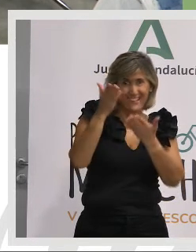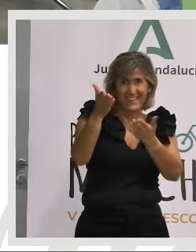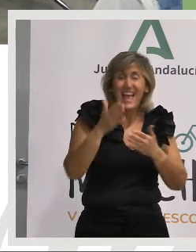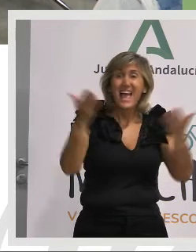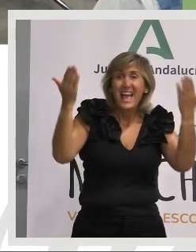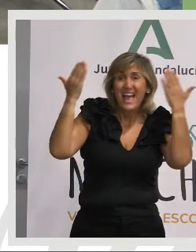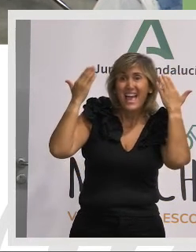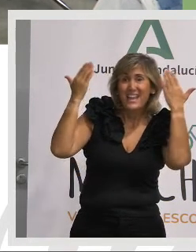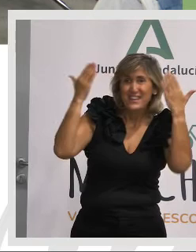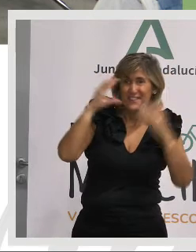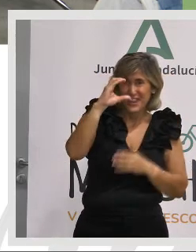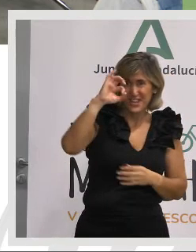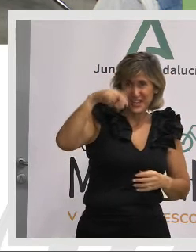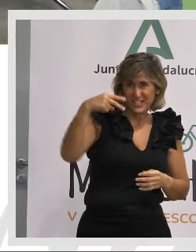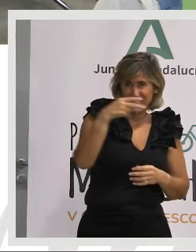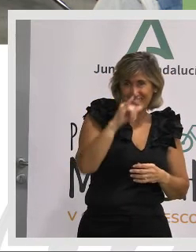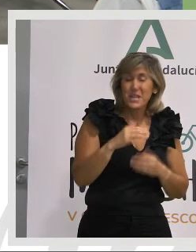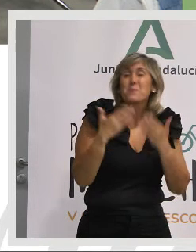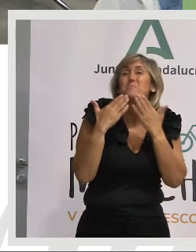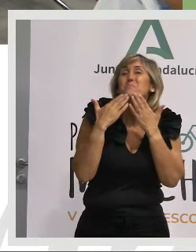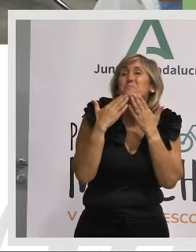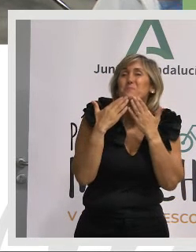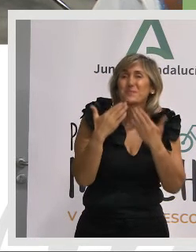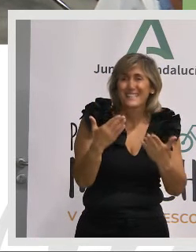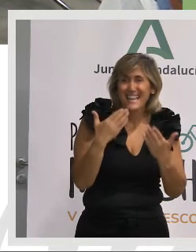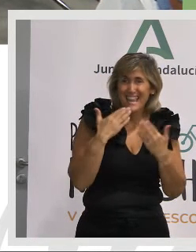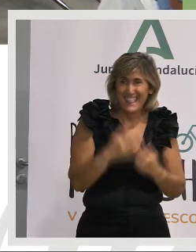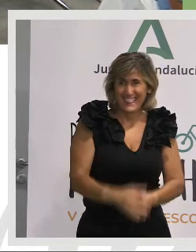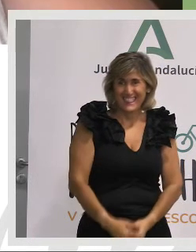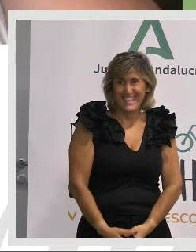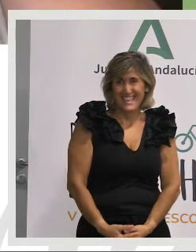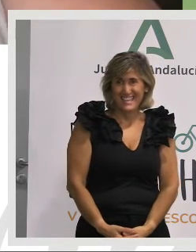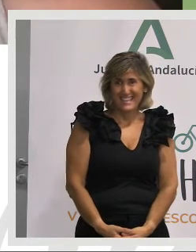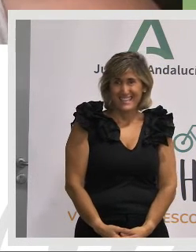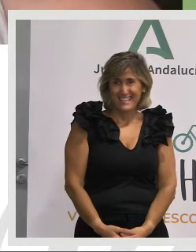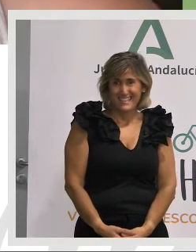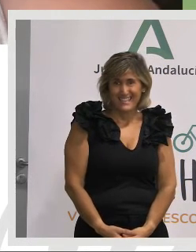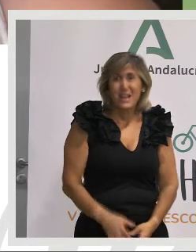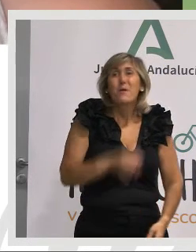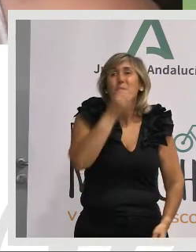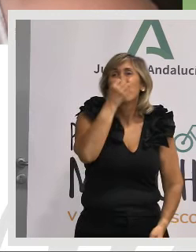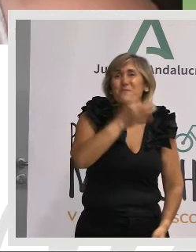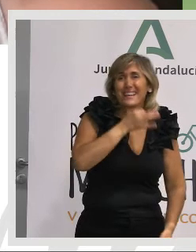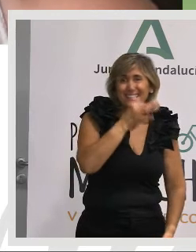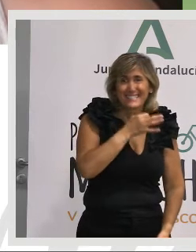Enhorabuena, Conchi. Muchas gracias. Pues el micrófono es tuyo.